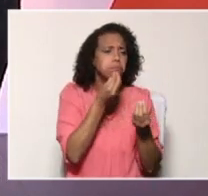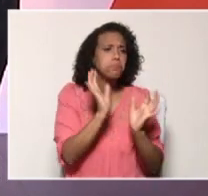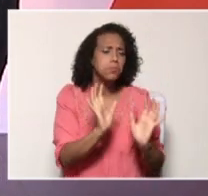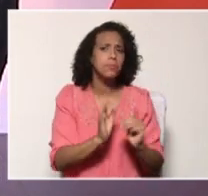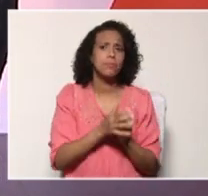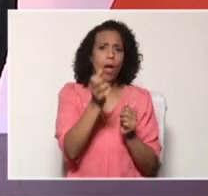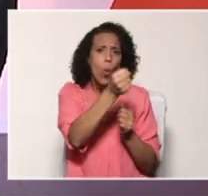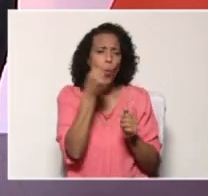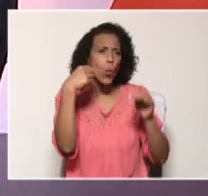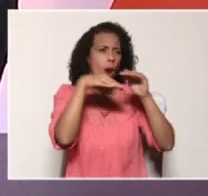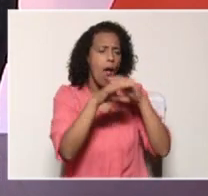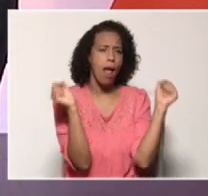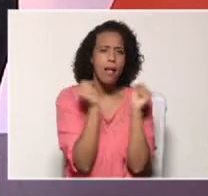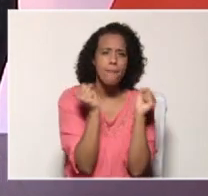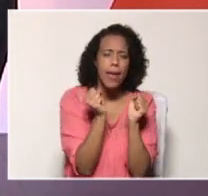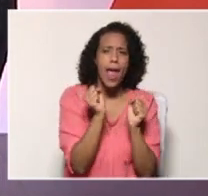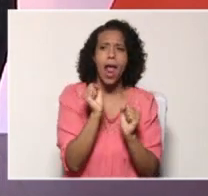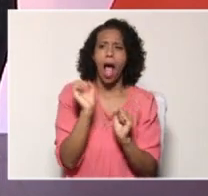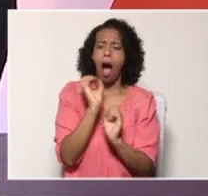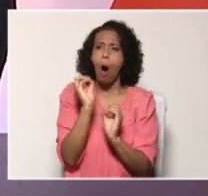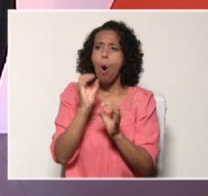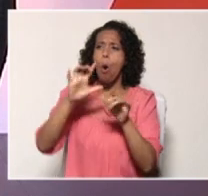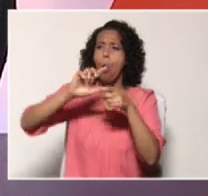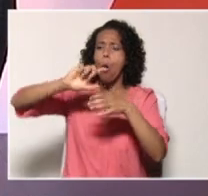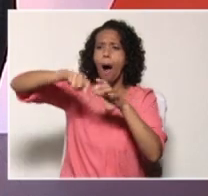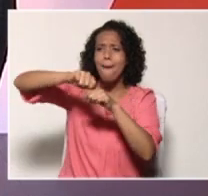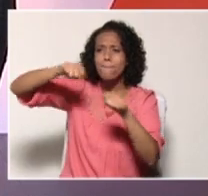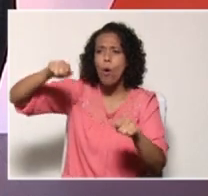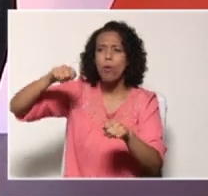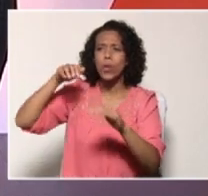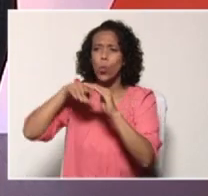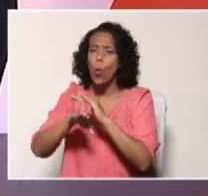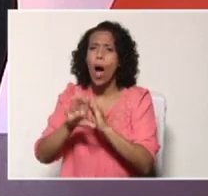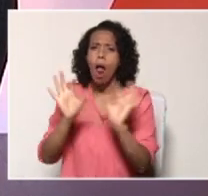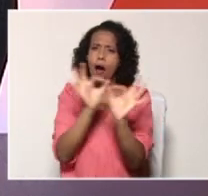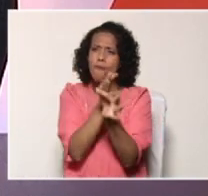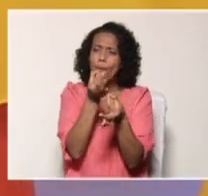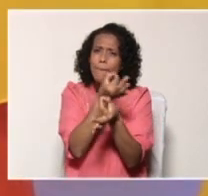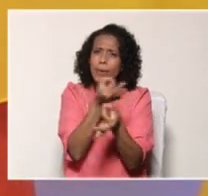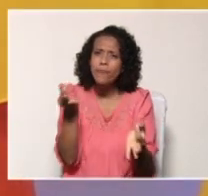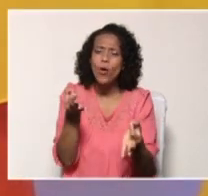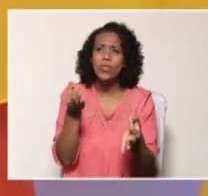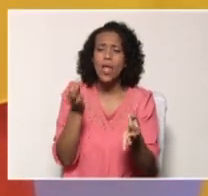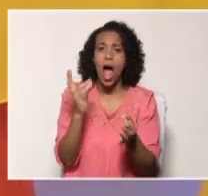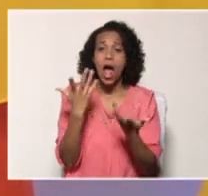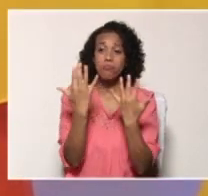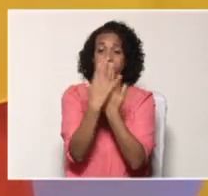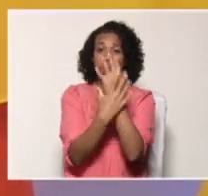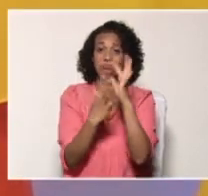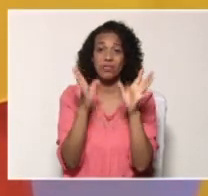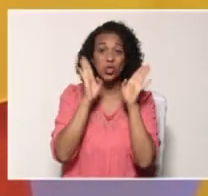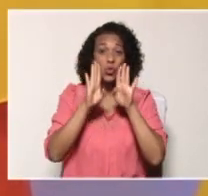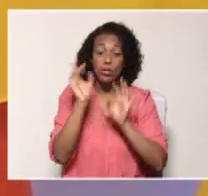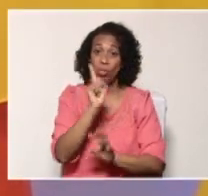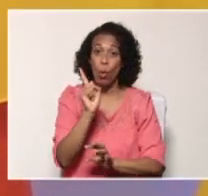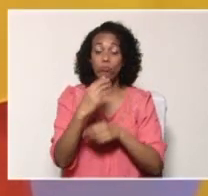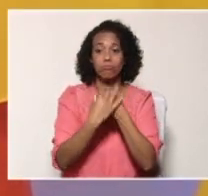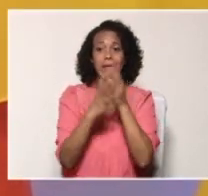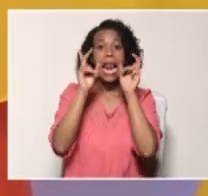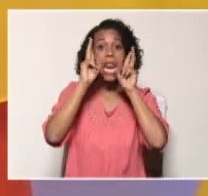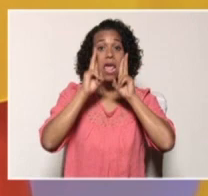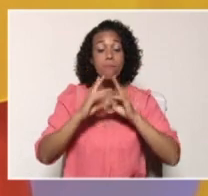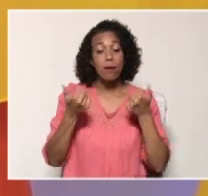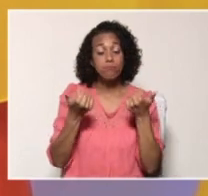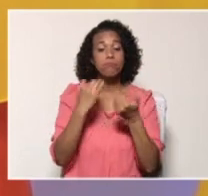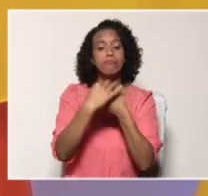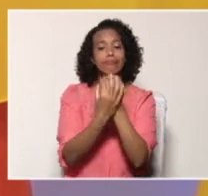alimentación. Es importante siempre, siempre tener una correcta manipulación de estos alimentos y de esa